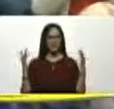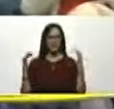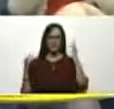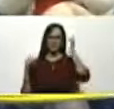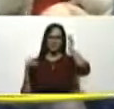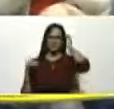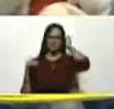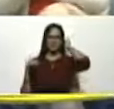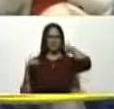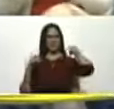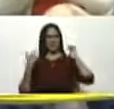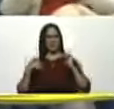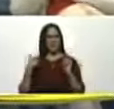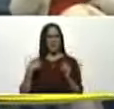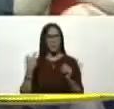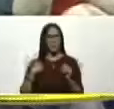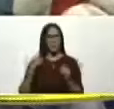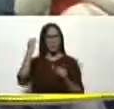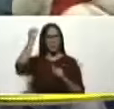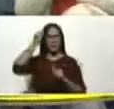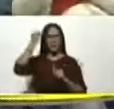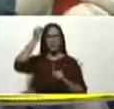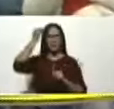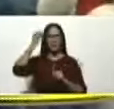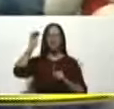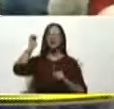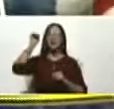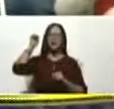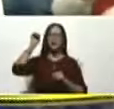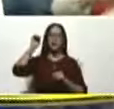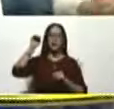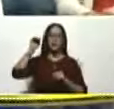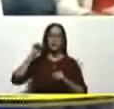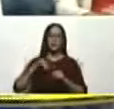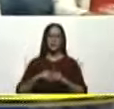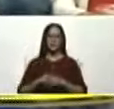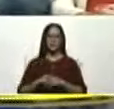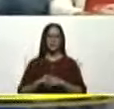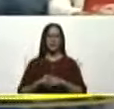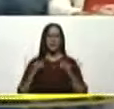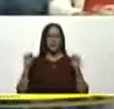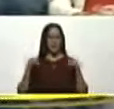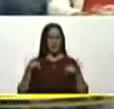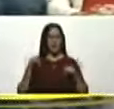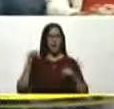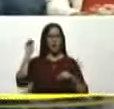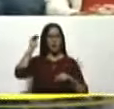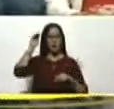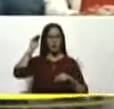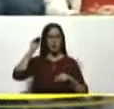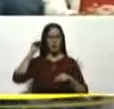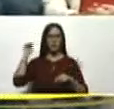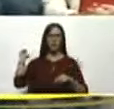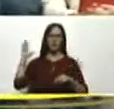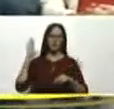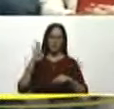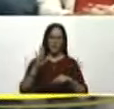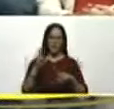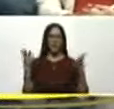tenemos que pensar en el futuro. Y este futuro viene de la mano